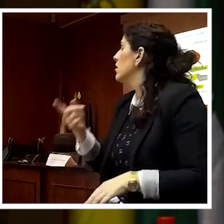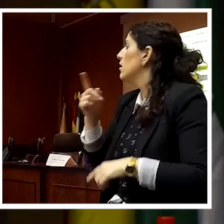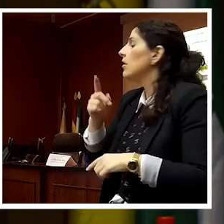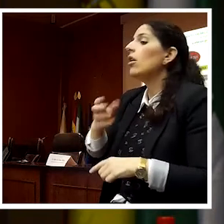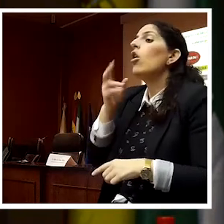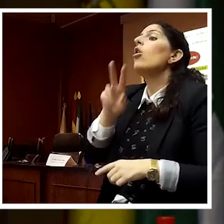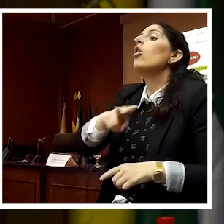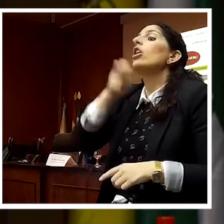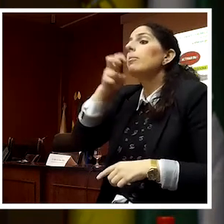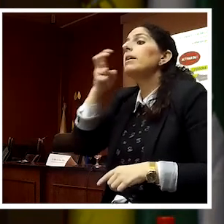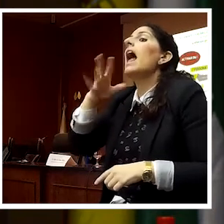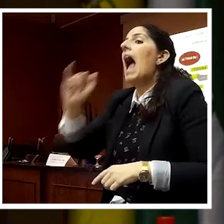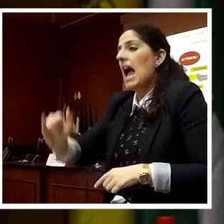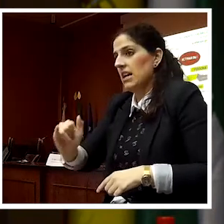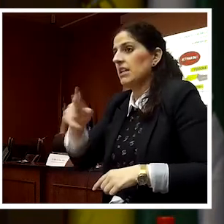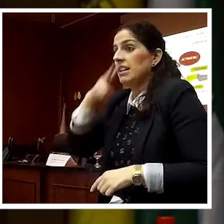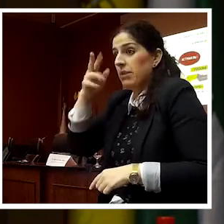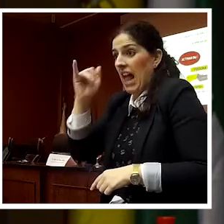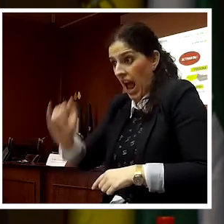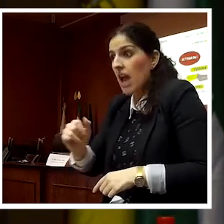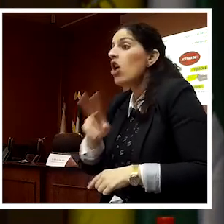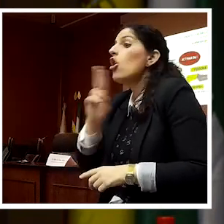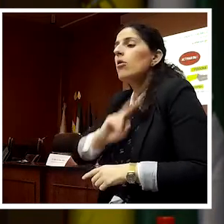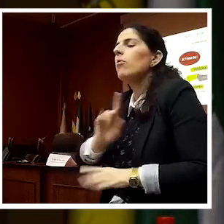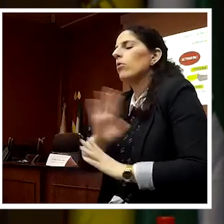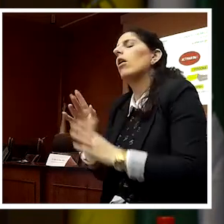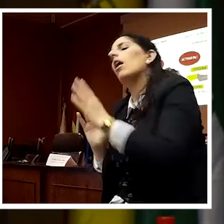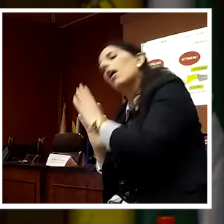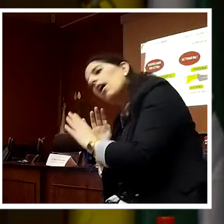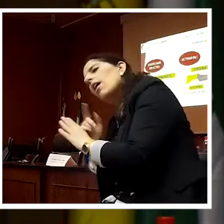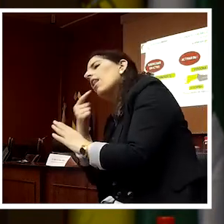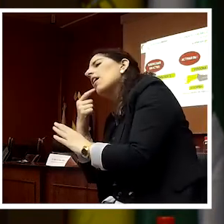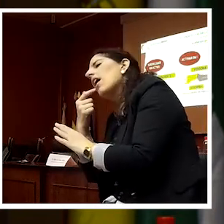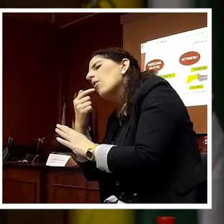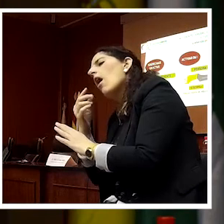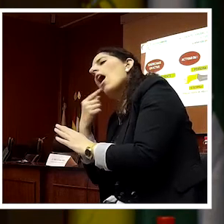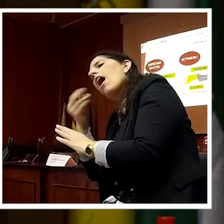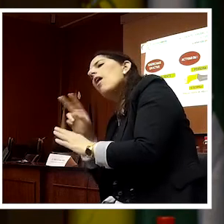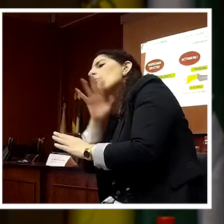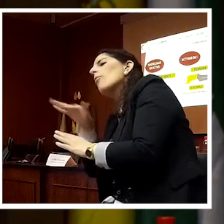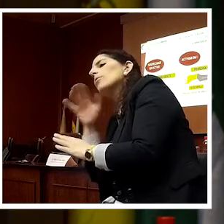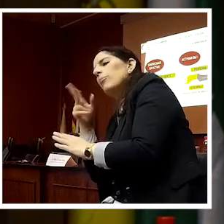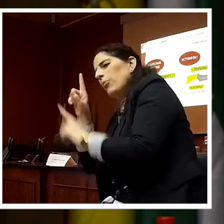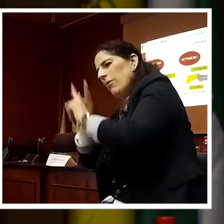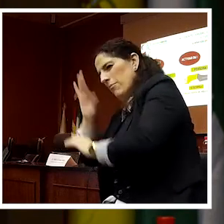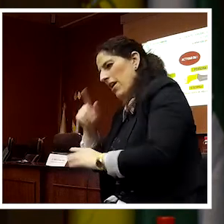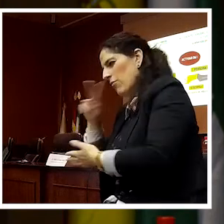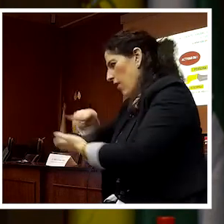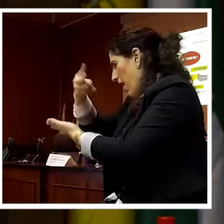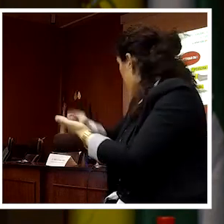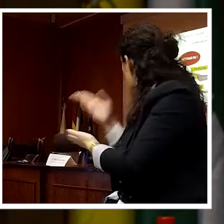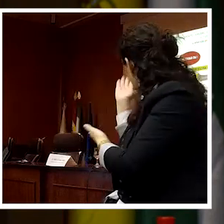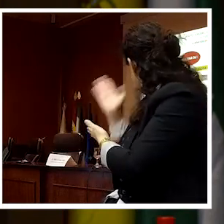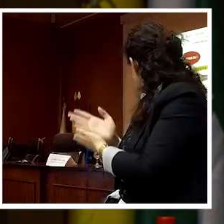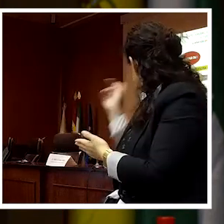lado. ¿Por qué? Porque hace que la lengua, dientes postizos, vómitos, mocos, todo caiga